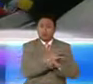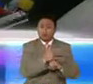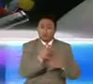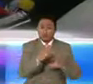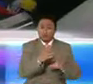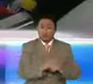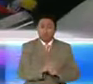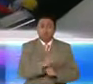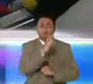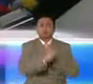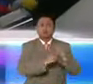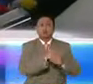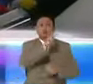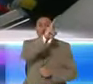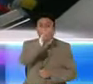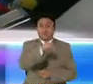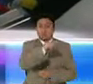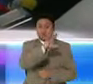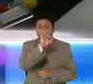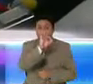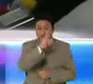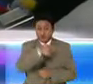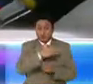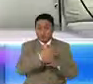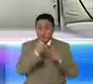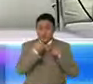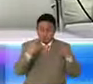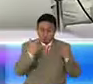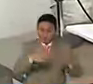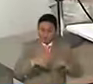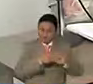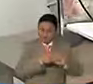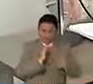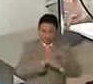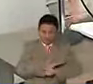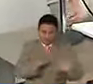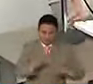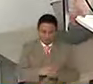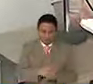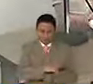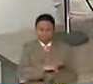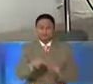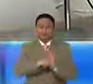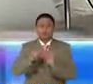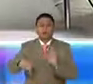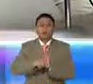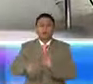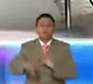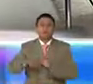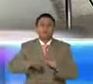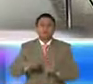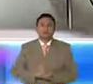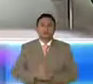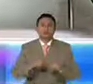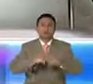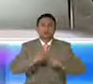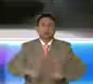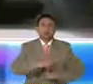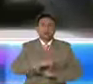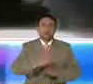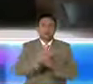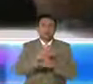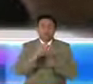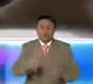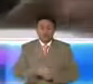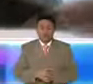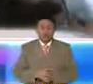el año 2009. No tiene ninguna relación. La defensa de Mosquera explicó que el exfuncionario colaboró con el actual gobierno de